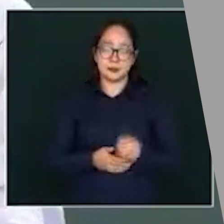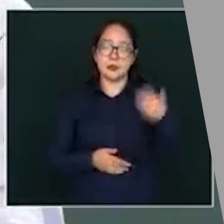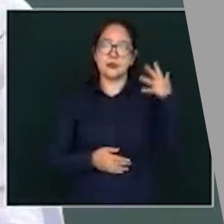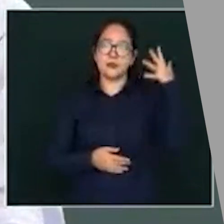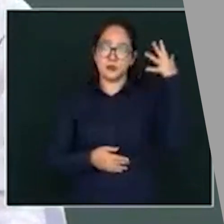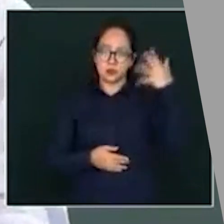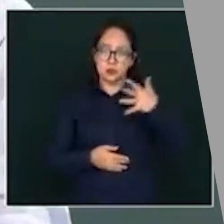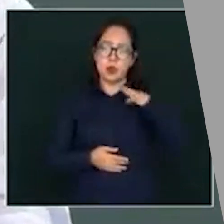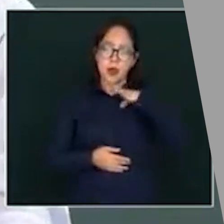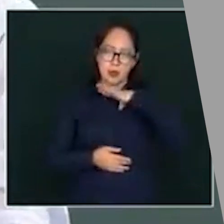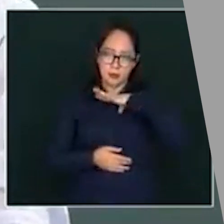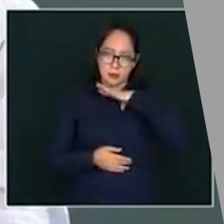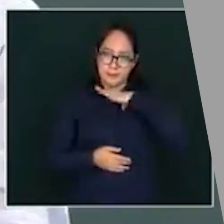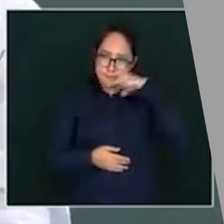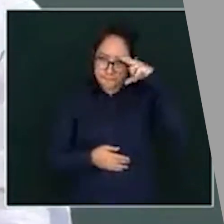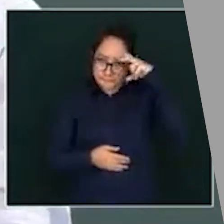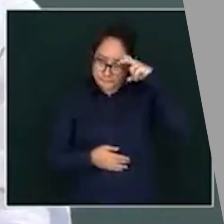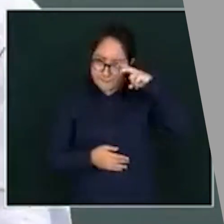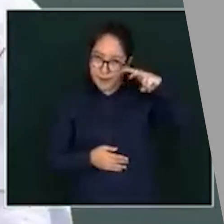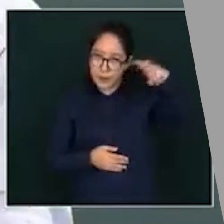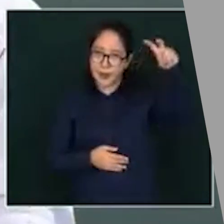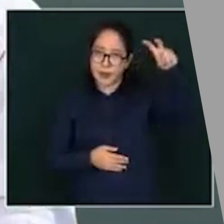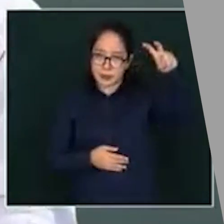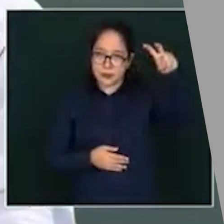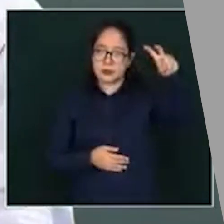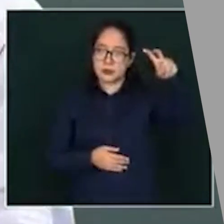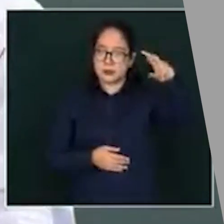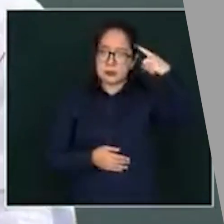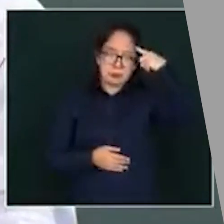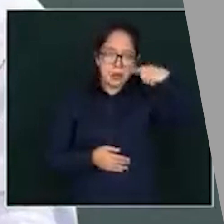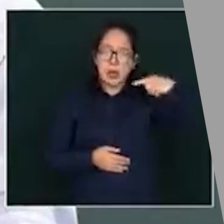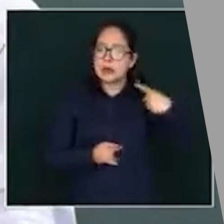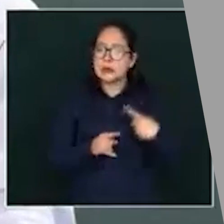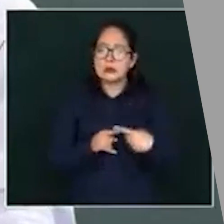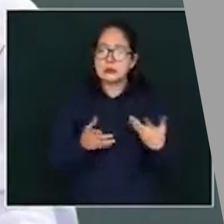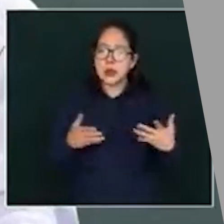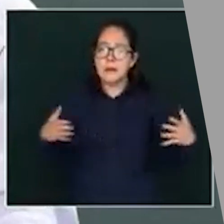viajes para los que tienen recursos,